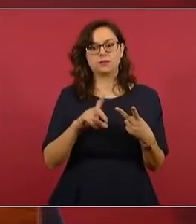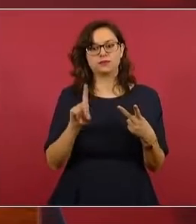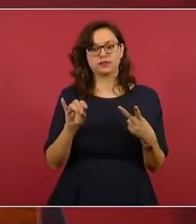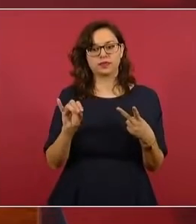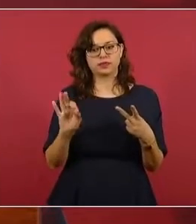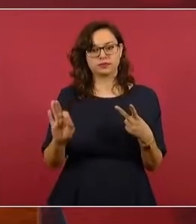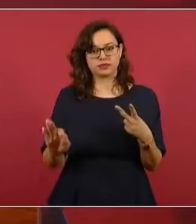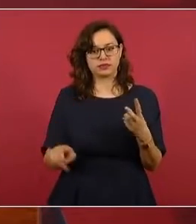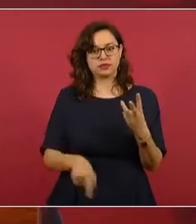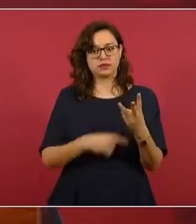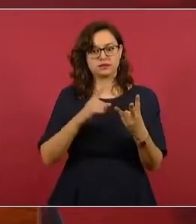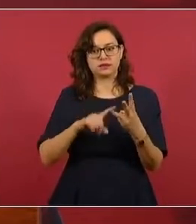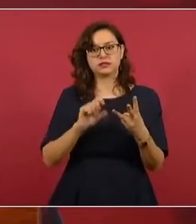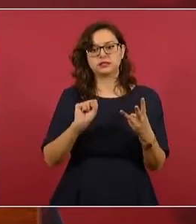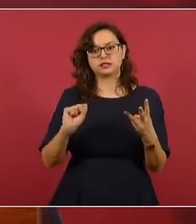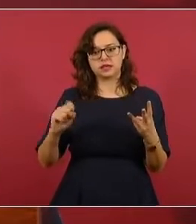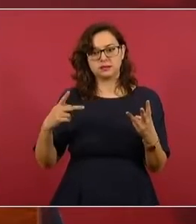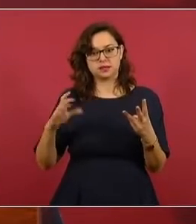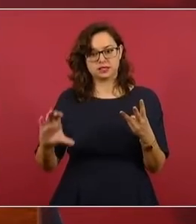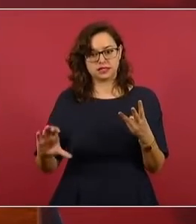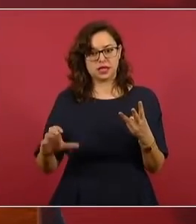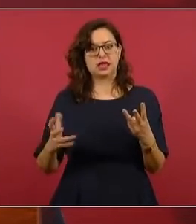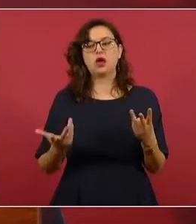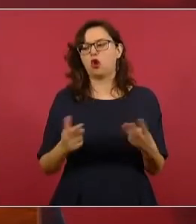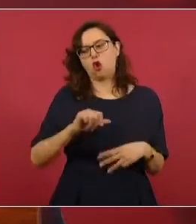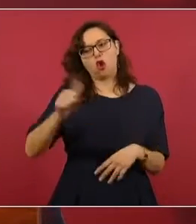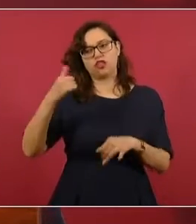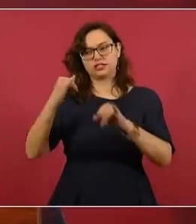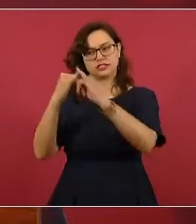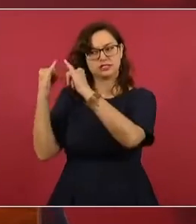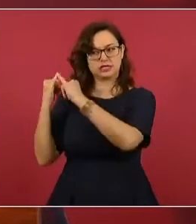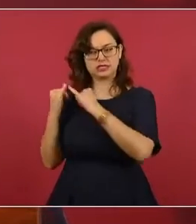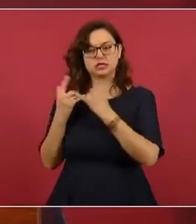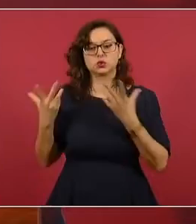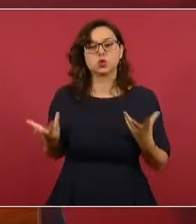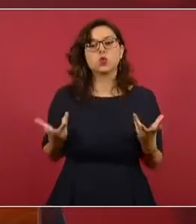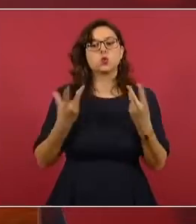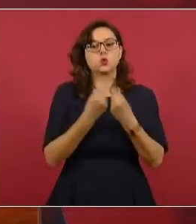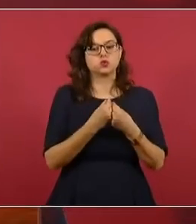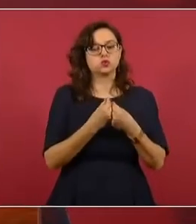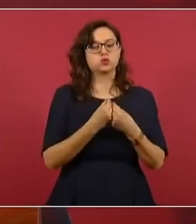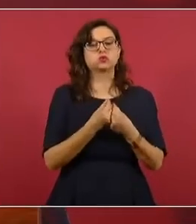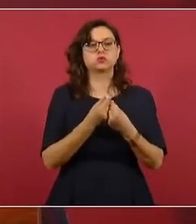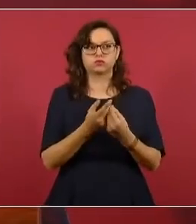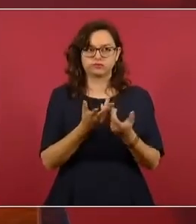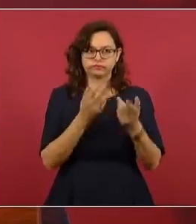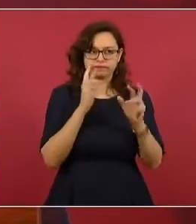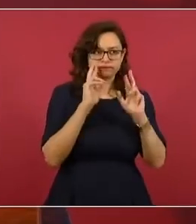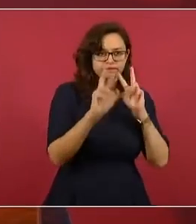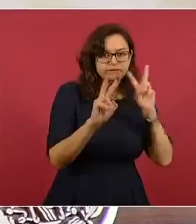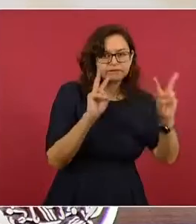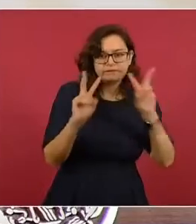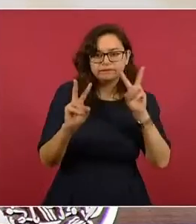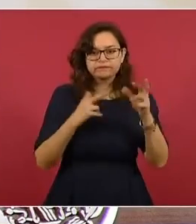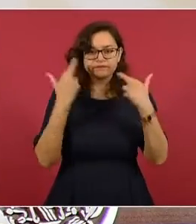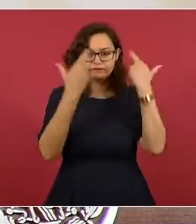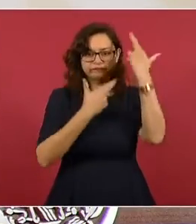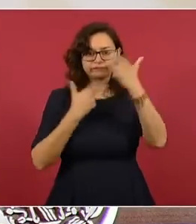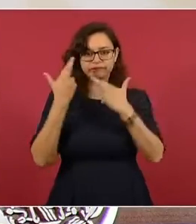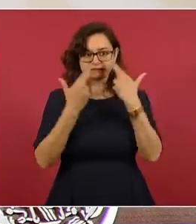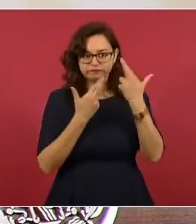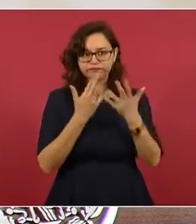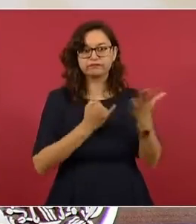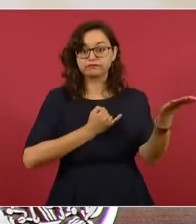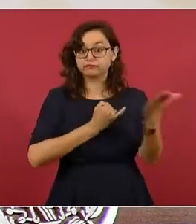y la Secretaría de Seguridad, por mencionar algunos, en donde estamos tomando decisiones respecto de ese caso.